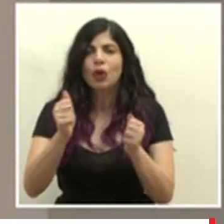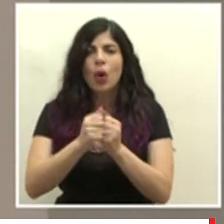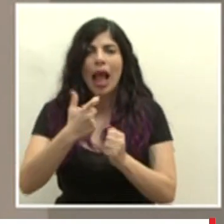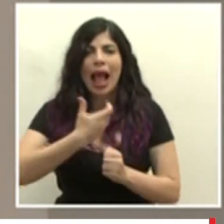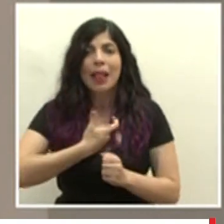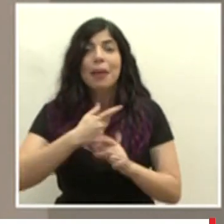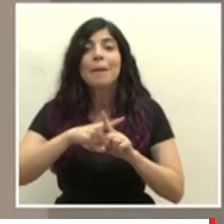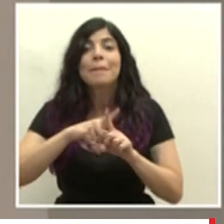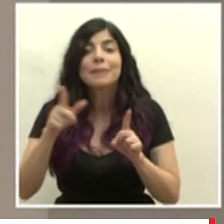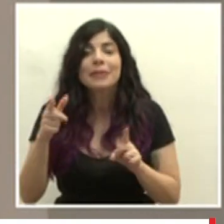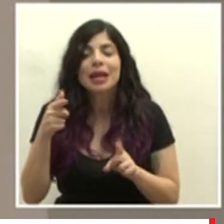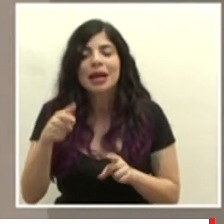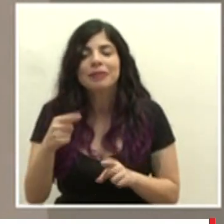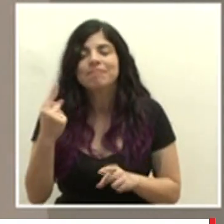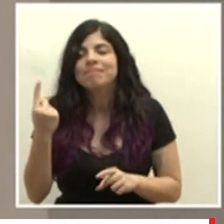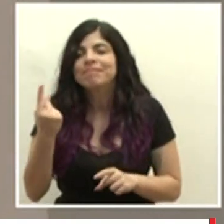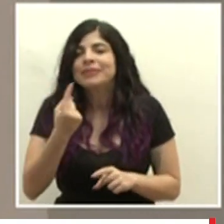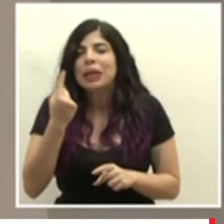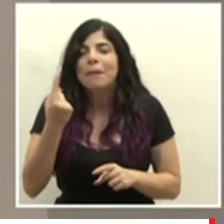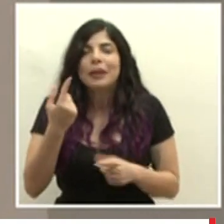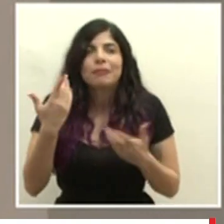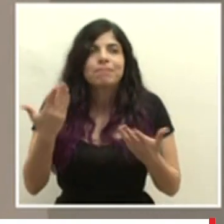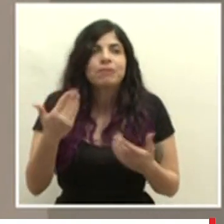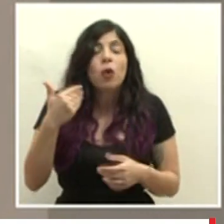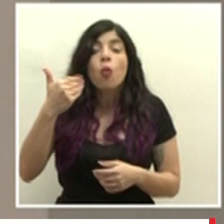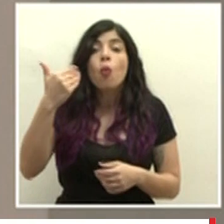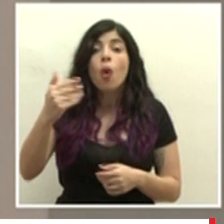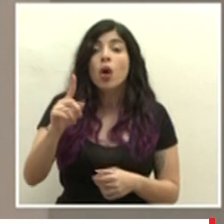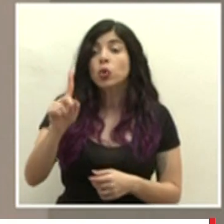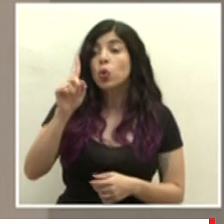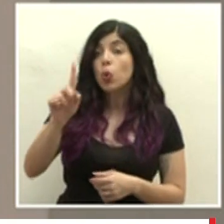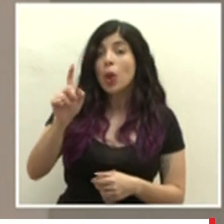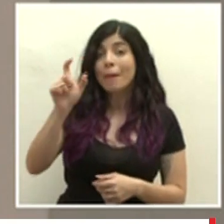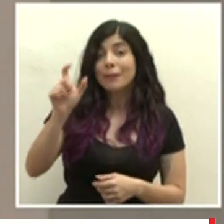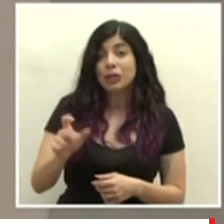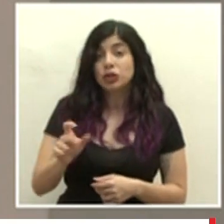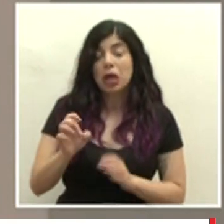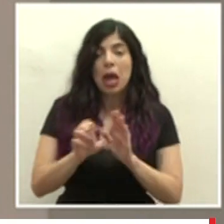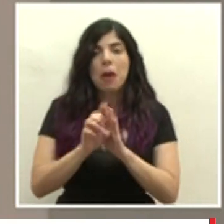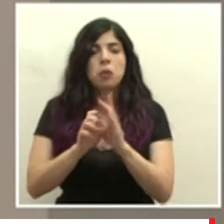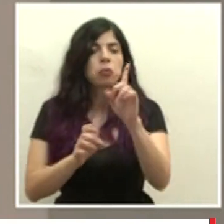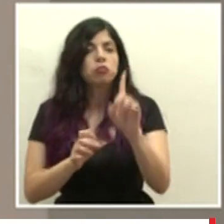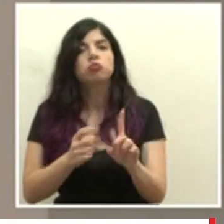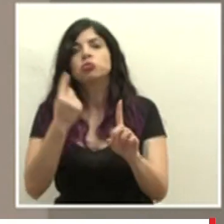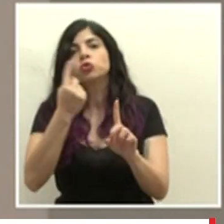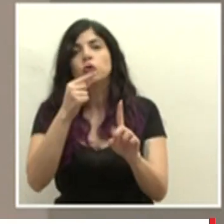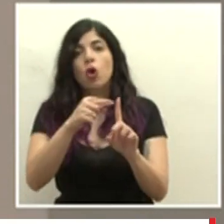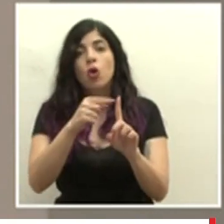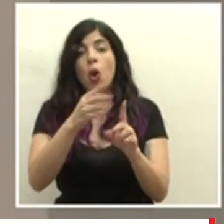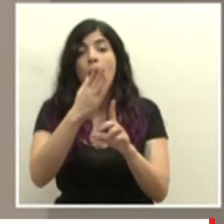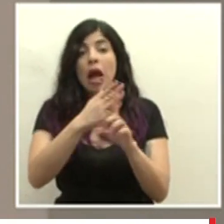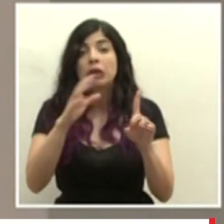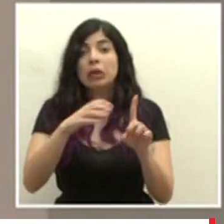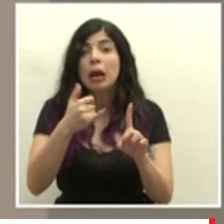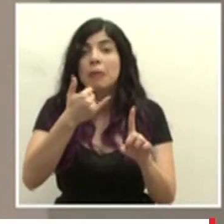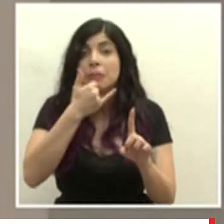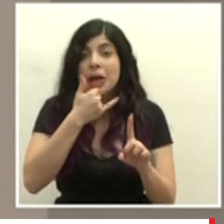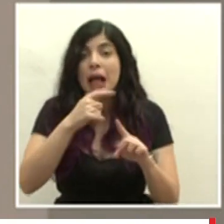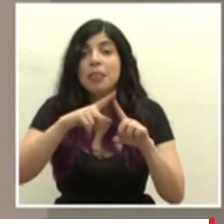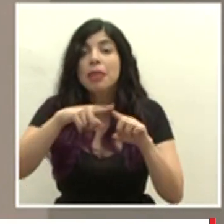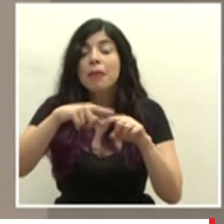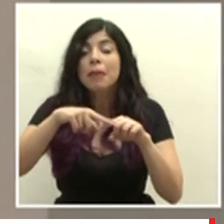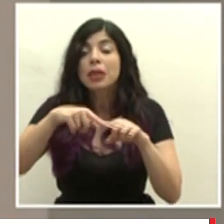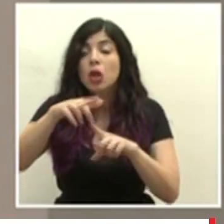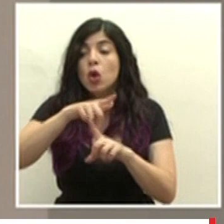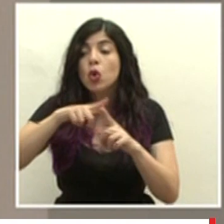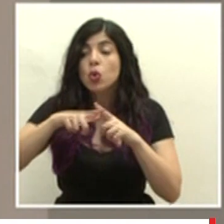alcaldes, pero aquí siempre, cuando una persona sola hace un asunto inapropiado, pues dependiendo de dónde esté en el recinto,